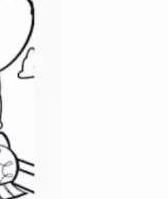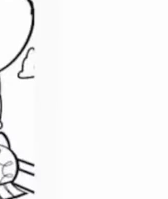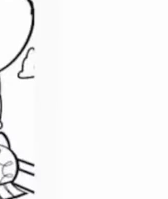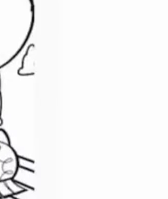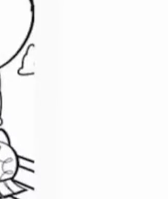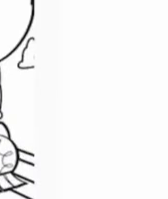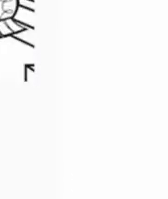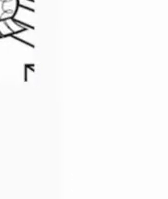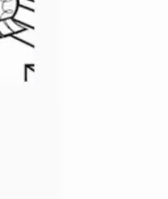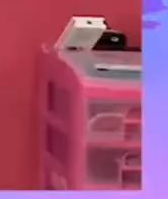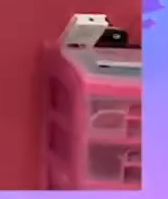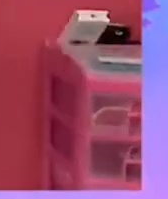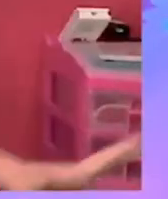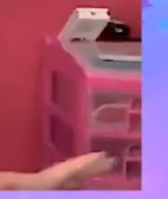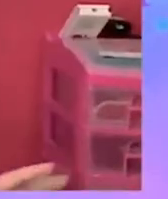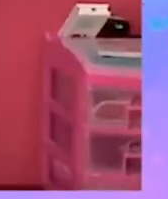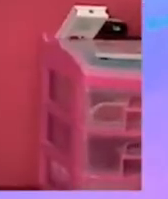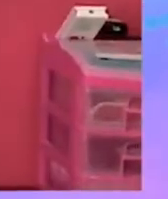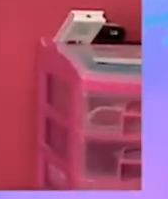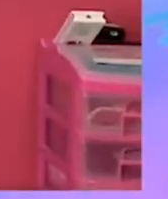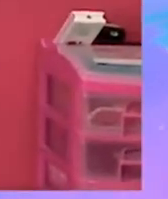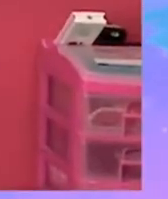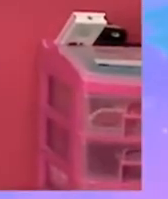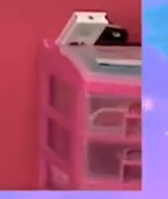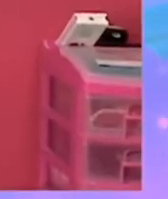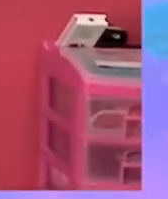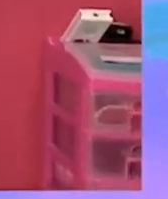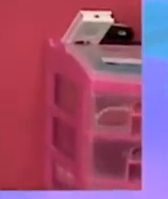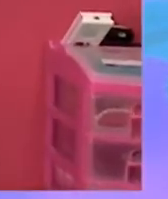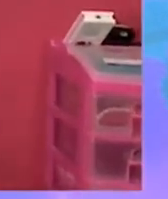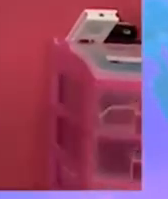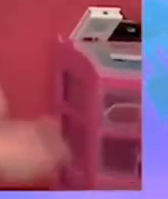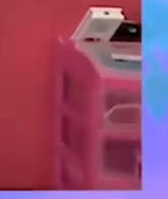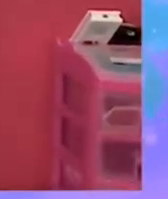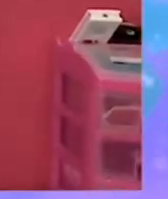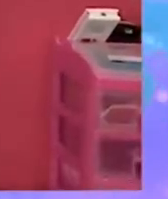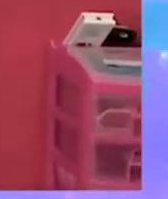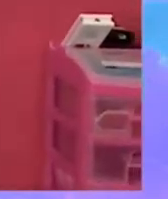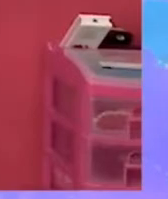Las mentes despiertas y curiosas necesitan estar informadas.